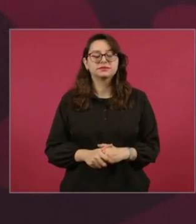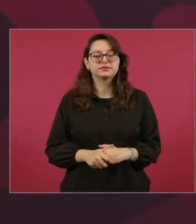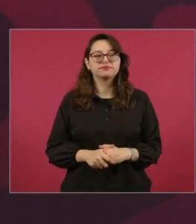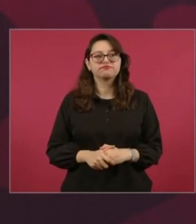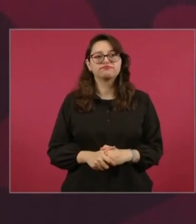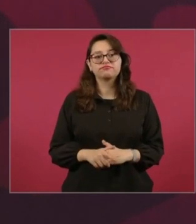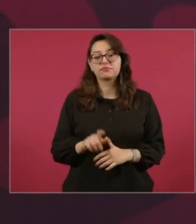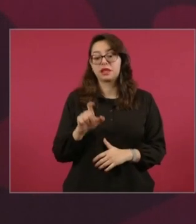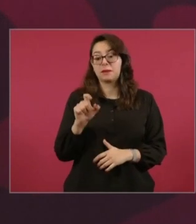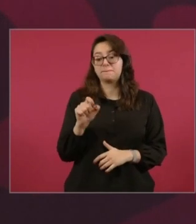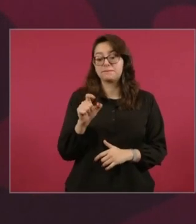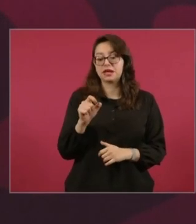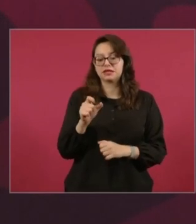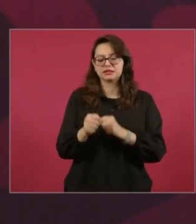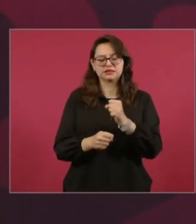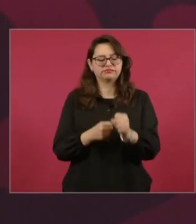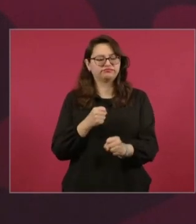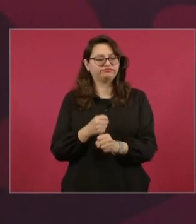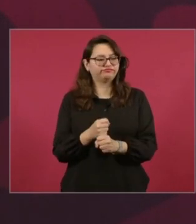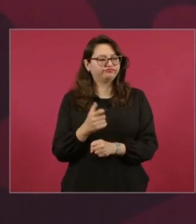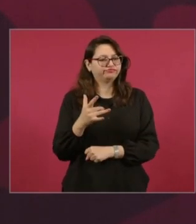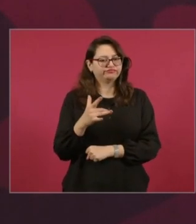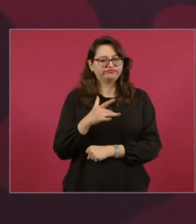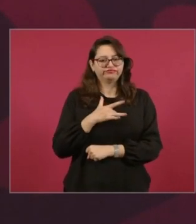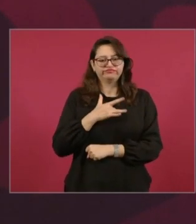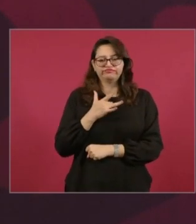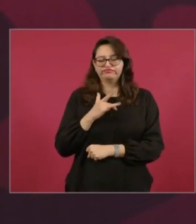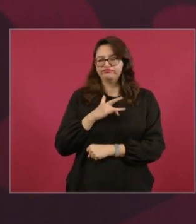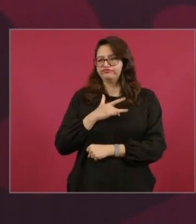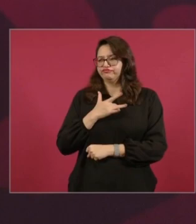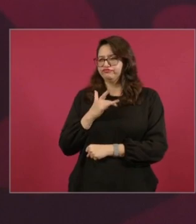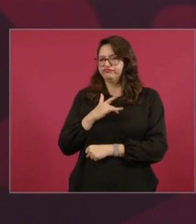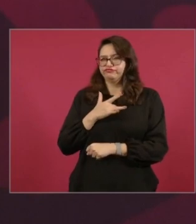Reconfiguraron de las seis, tres